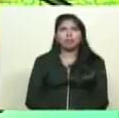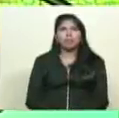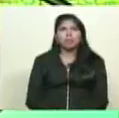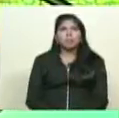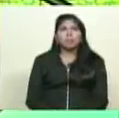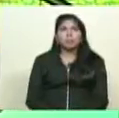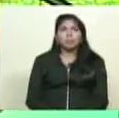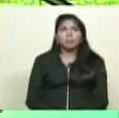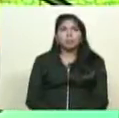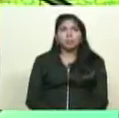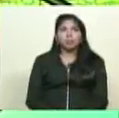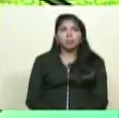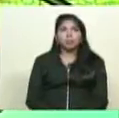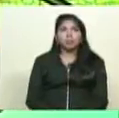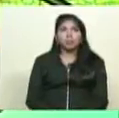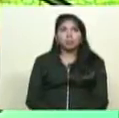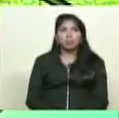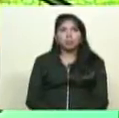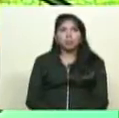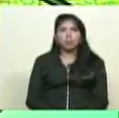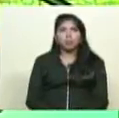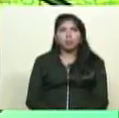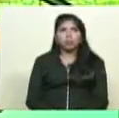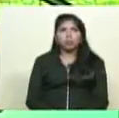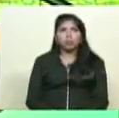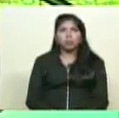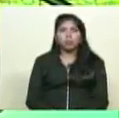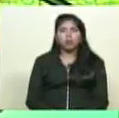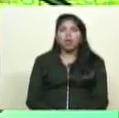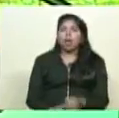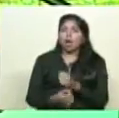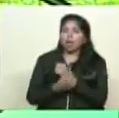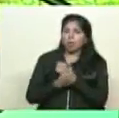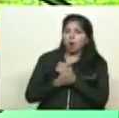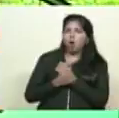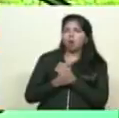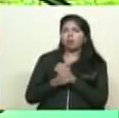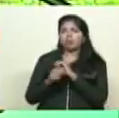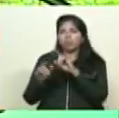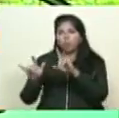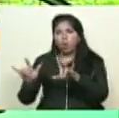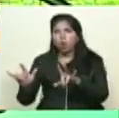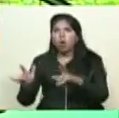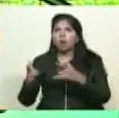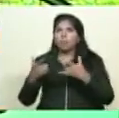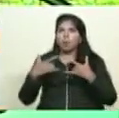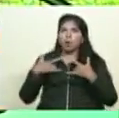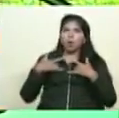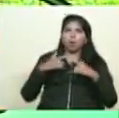En nuestro Cristo, la solidaridad, amaos los unos a los otros.